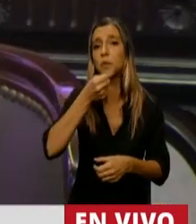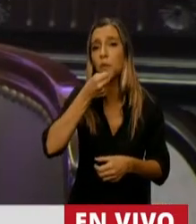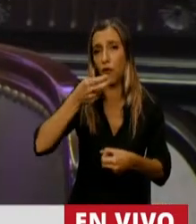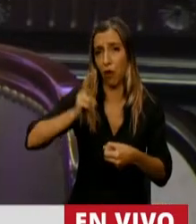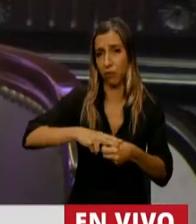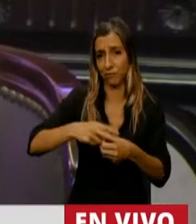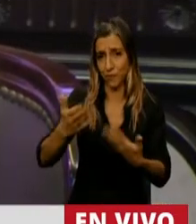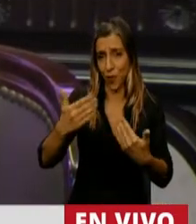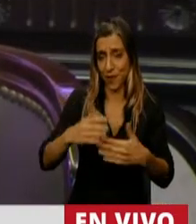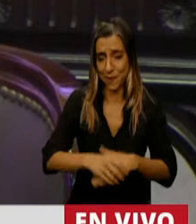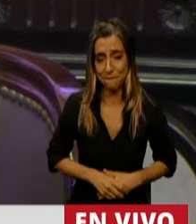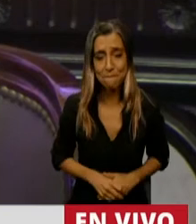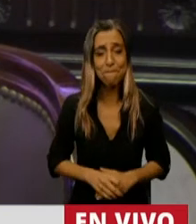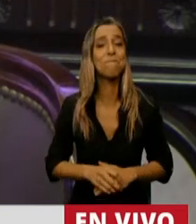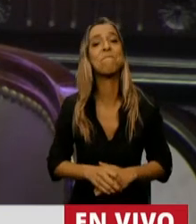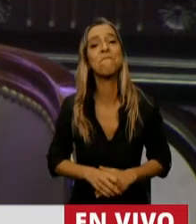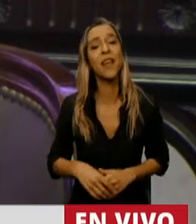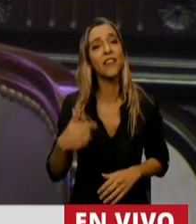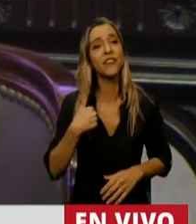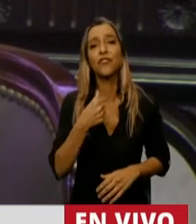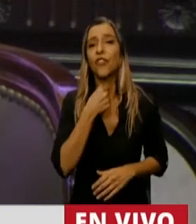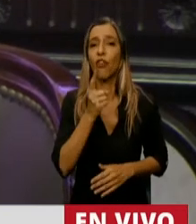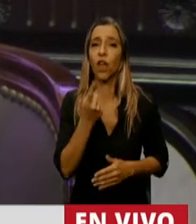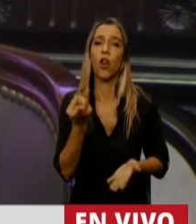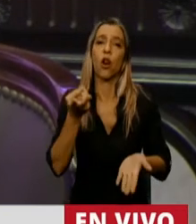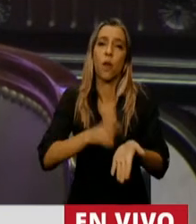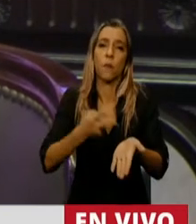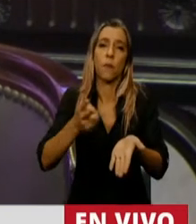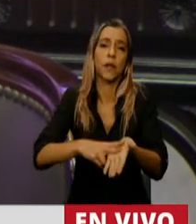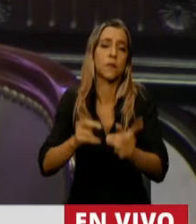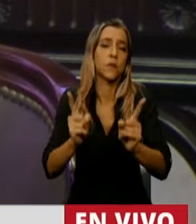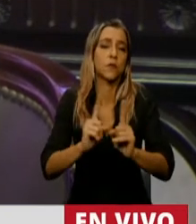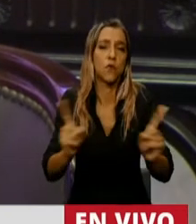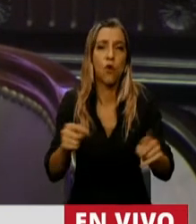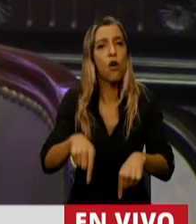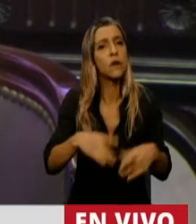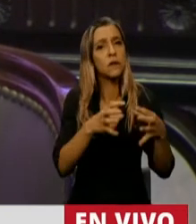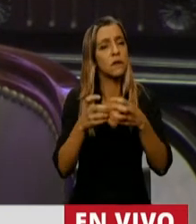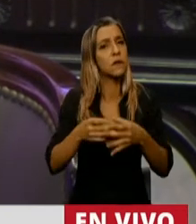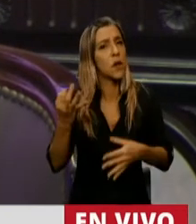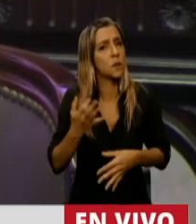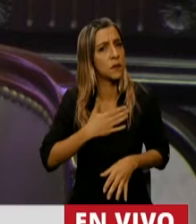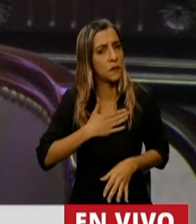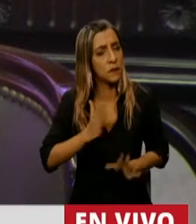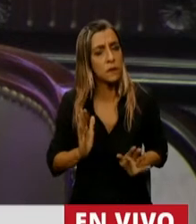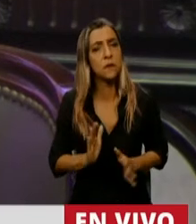quiero repetir, es una sesión muy particular para mí. Como escuché